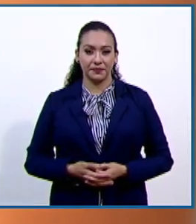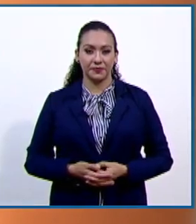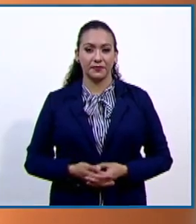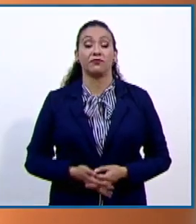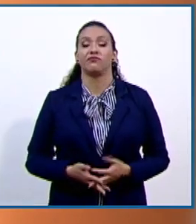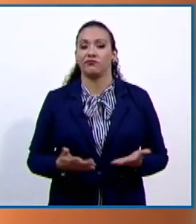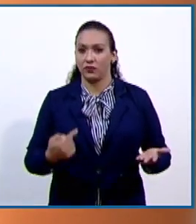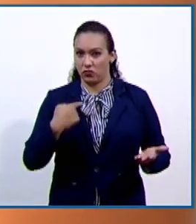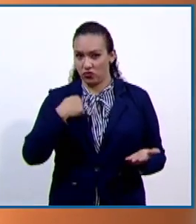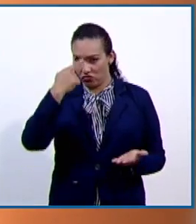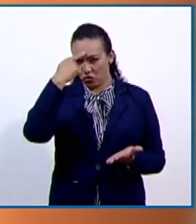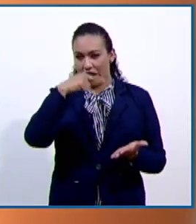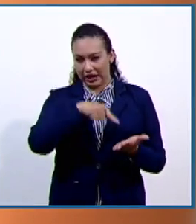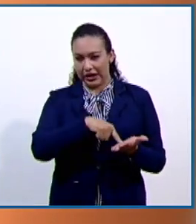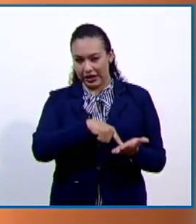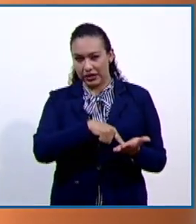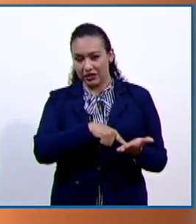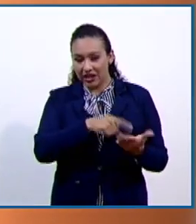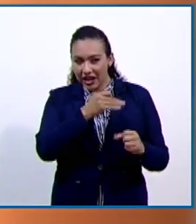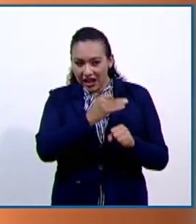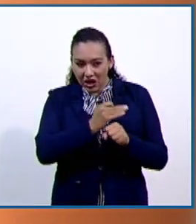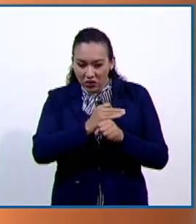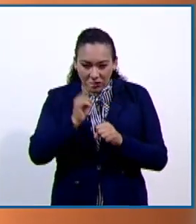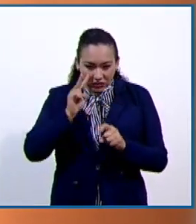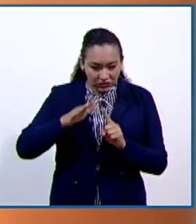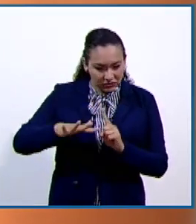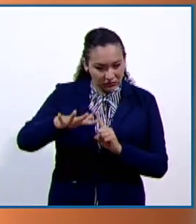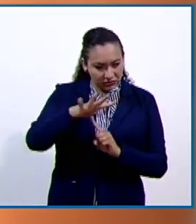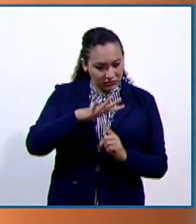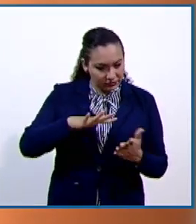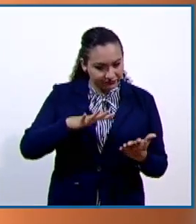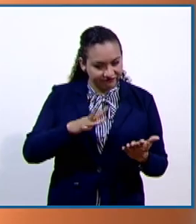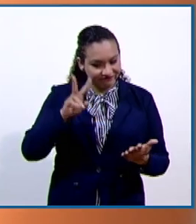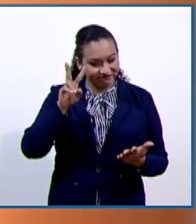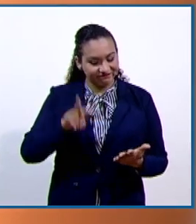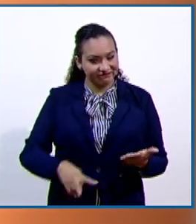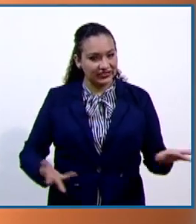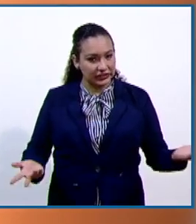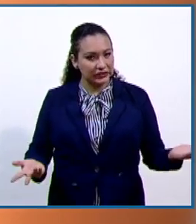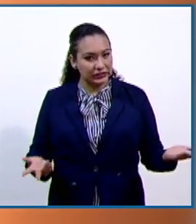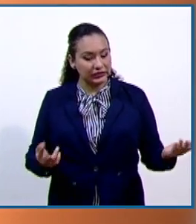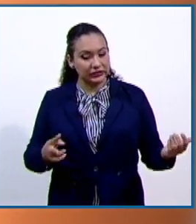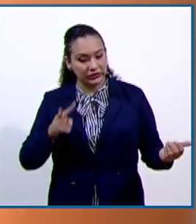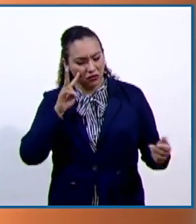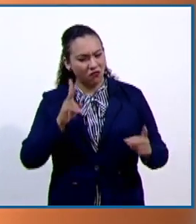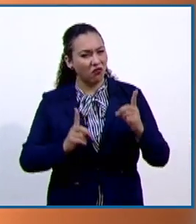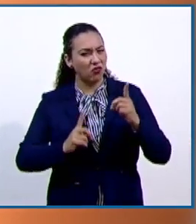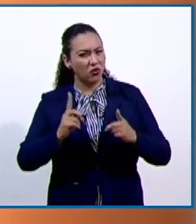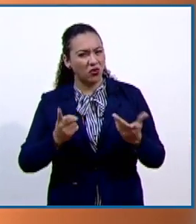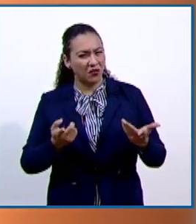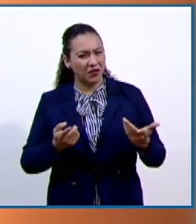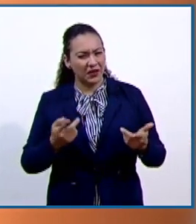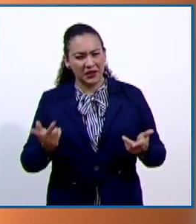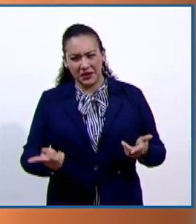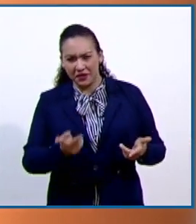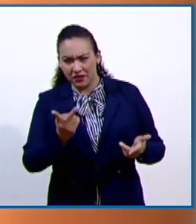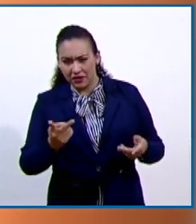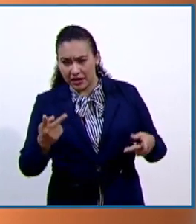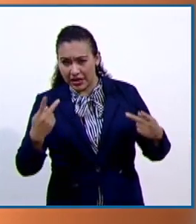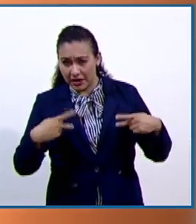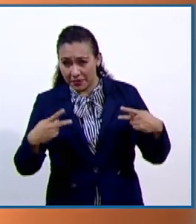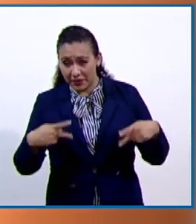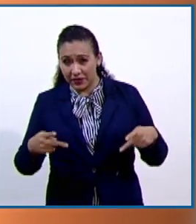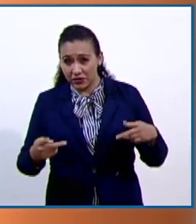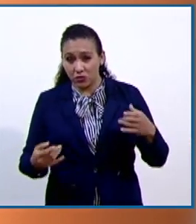Y creo que así como vamos, la verdad es que hay que poner en tela de juicio si realmente la gente va a llegar a través